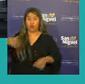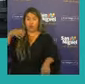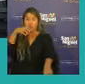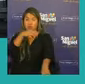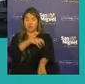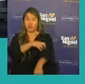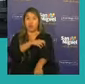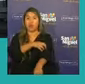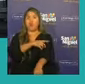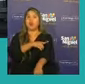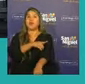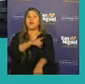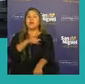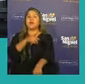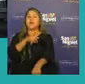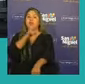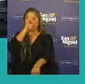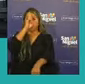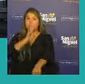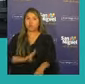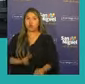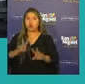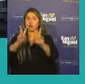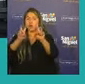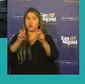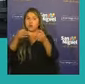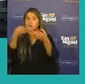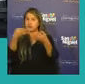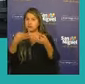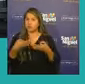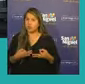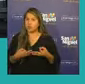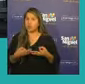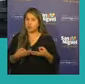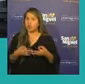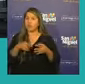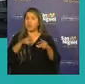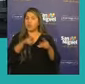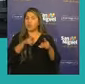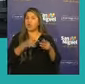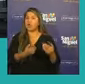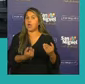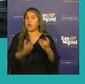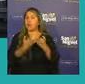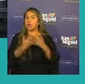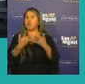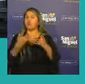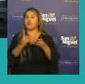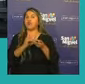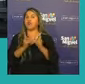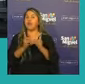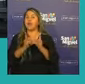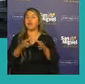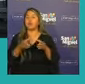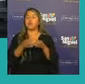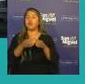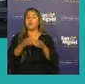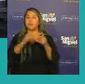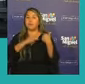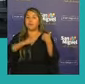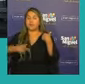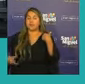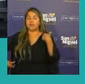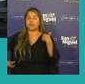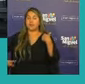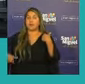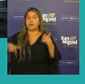un rol en términos de seguridad, pero aporta considerablemente, desde la delegación presidencial, la subsecretaría de prevención